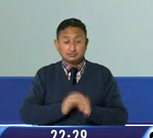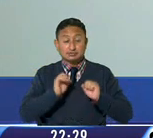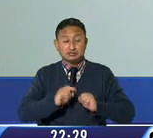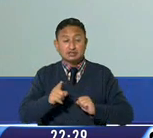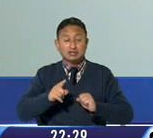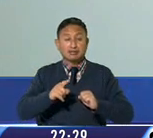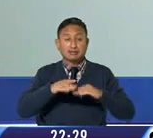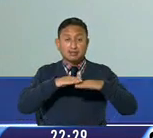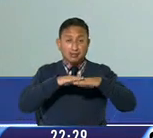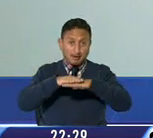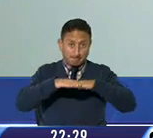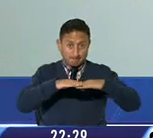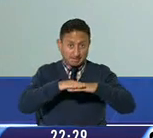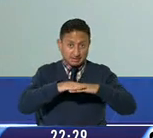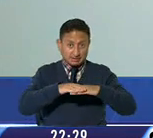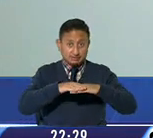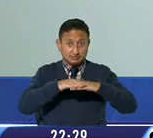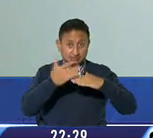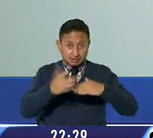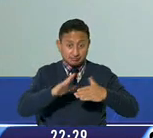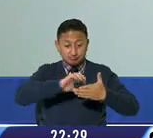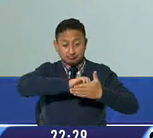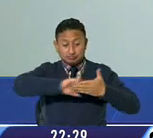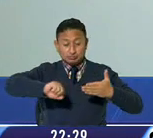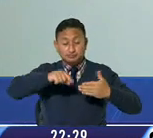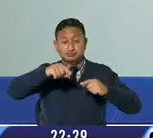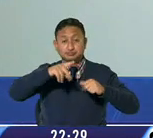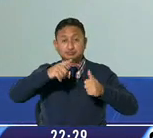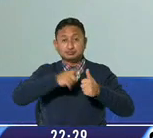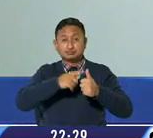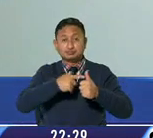imponible se descuente todo lo que se ha gastado en